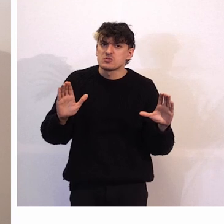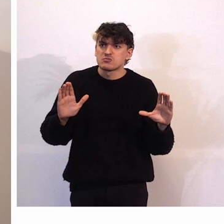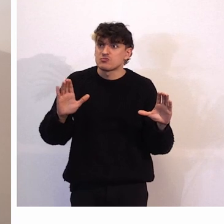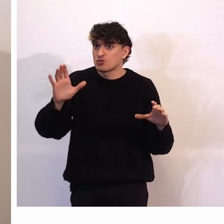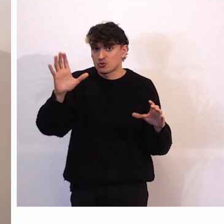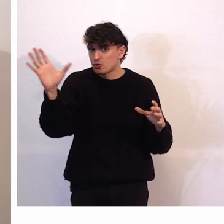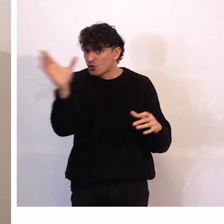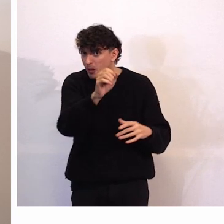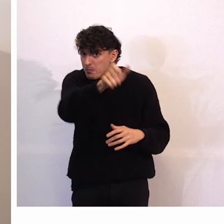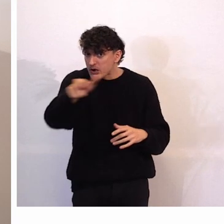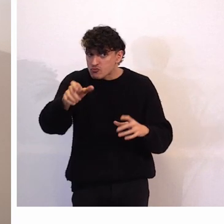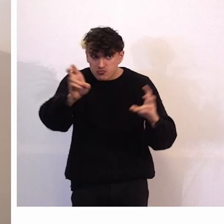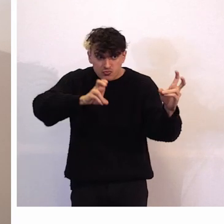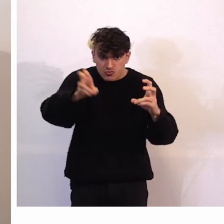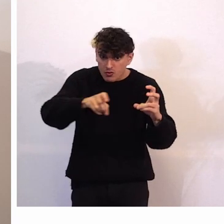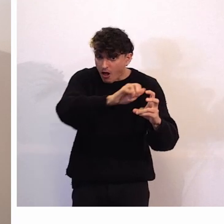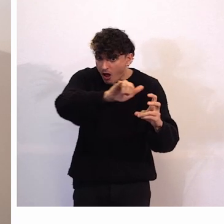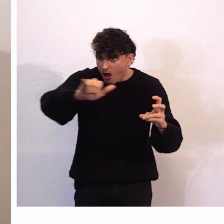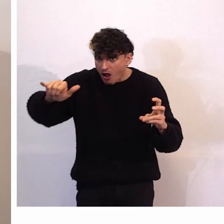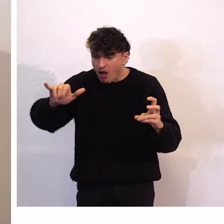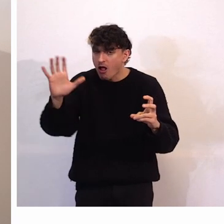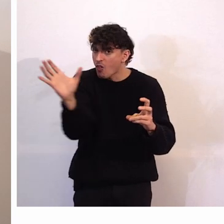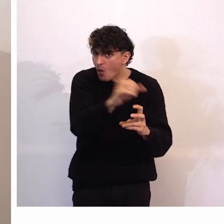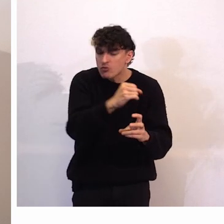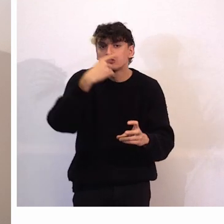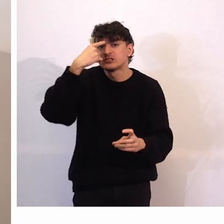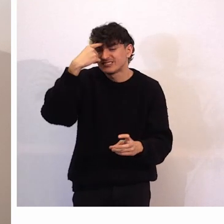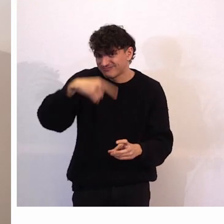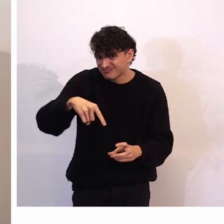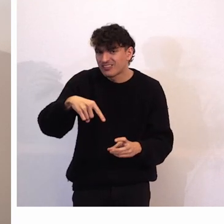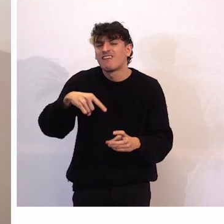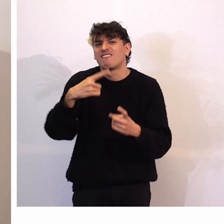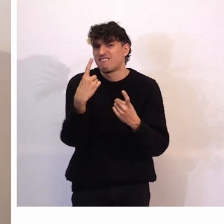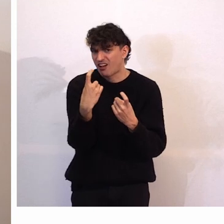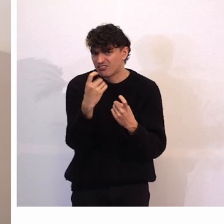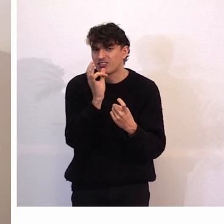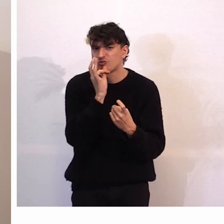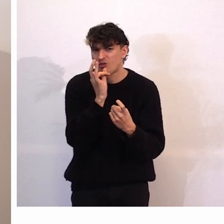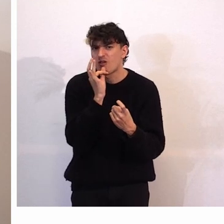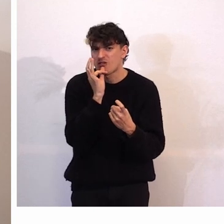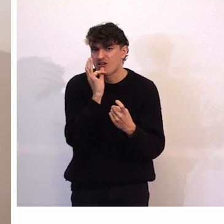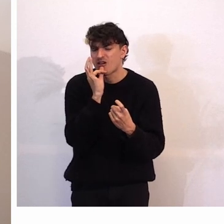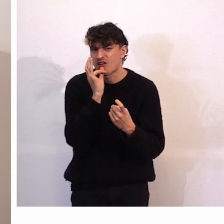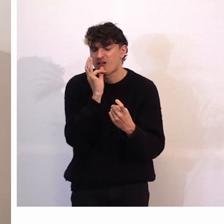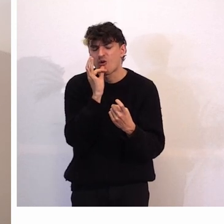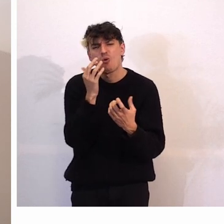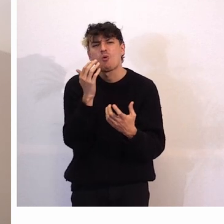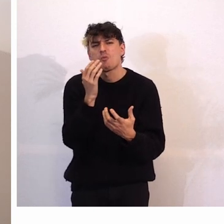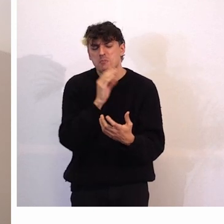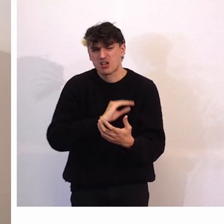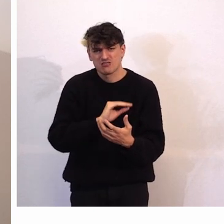aquí sabemos que falta aún es mucho para que